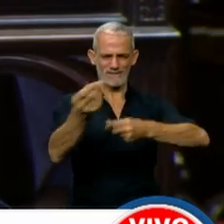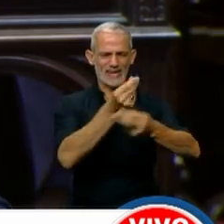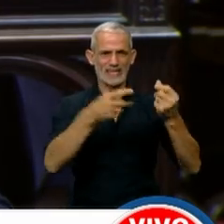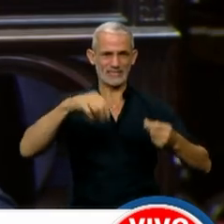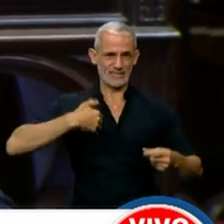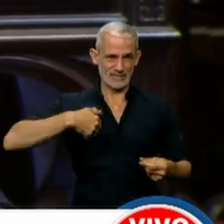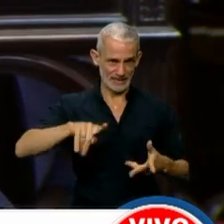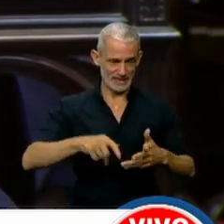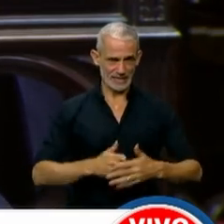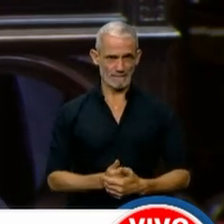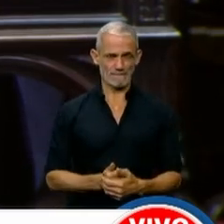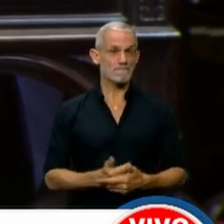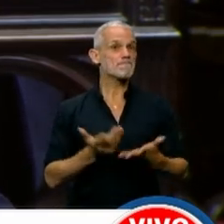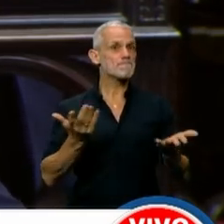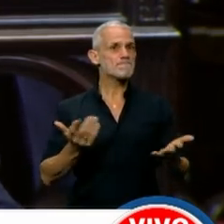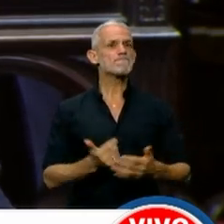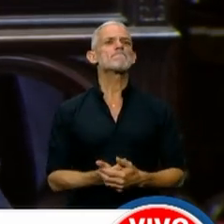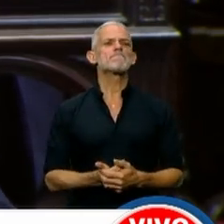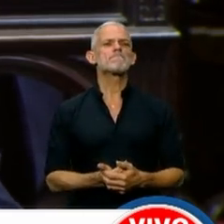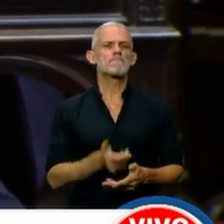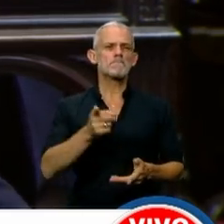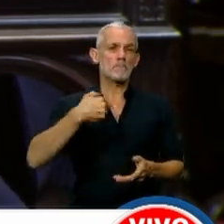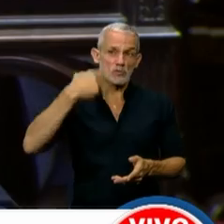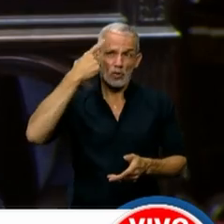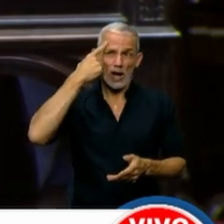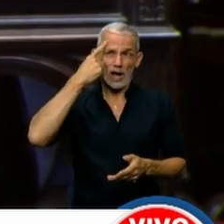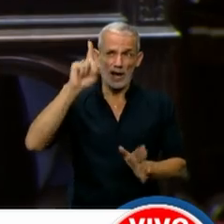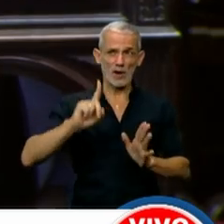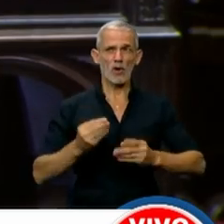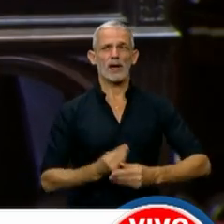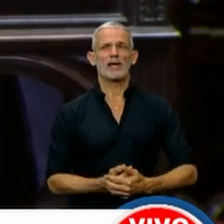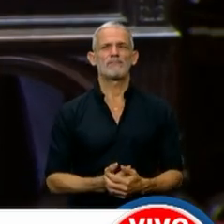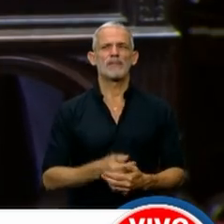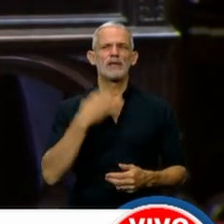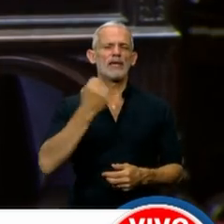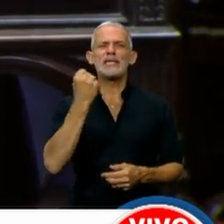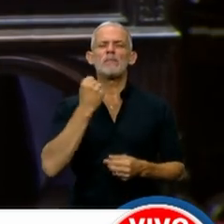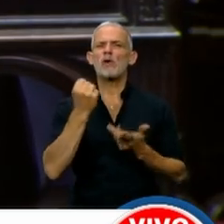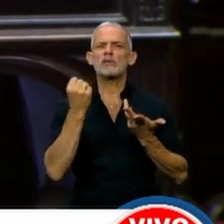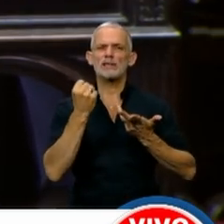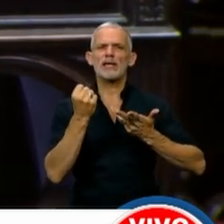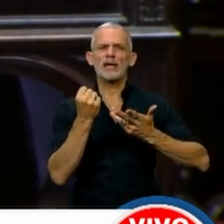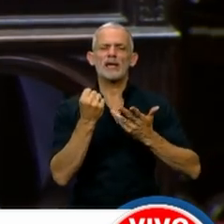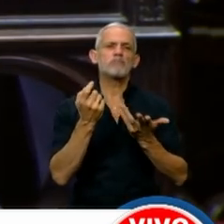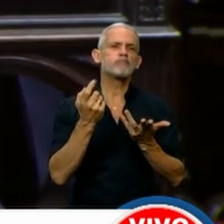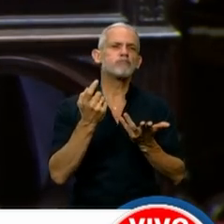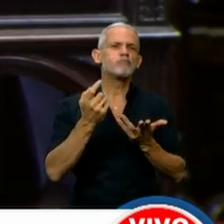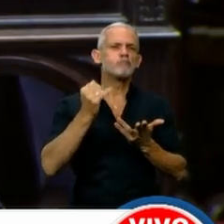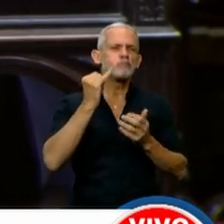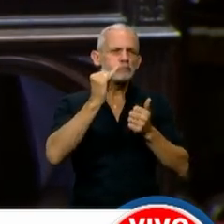argentina y en eso me parece que es importante marcar algunas cosas si quiero